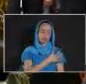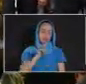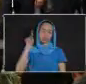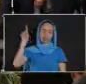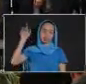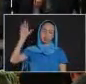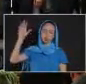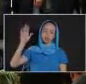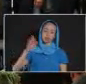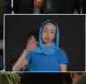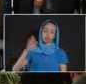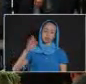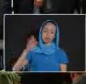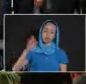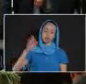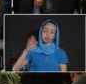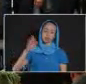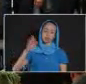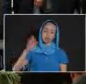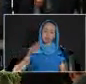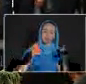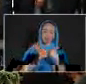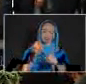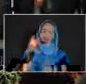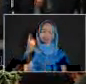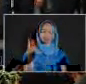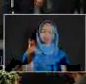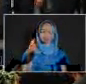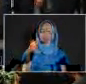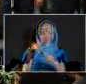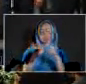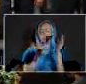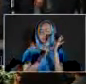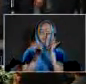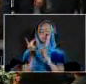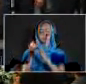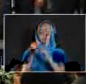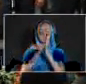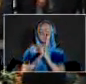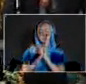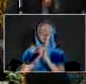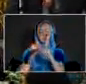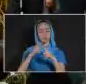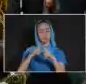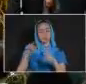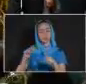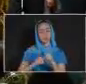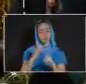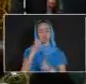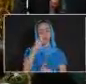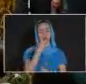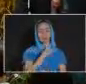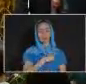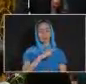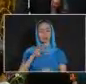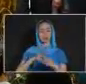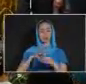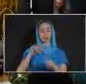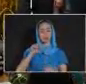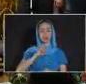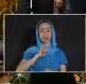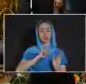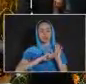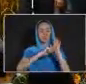uno de ellos, en el nombre de Jesús. Y te ruego por cada uno de mis hermanos, de los presentes y de los que están